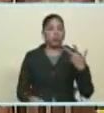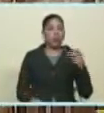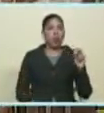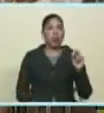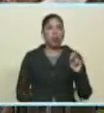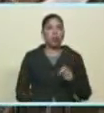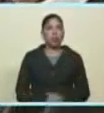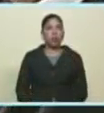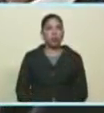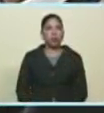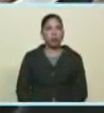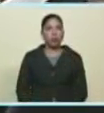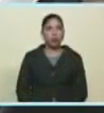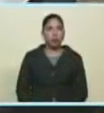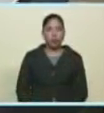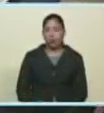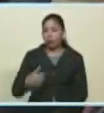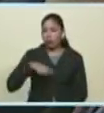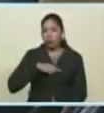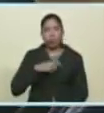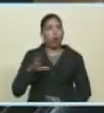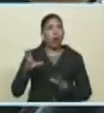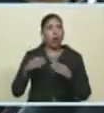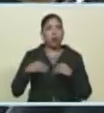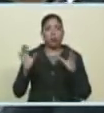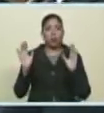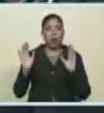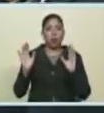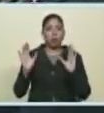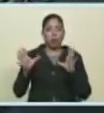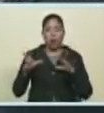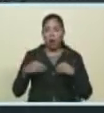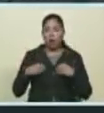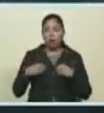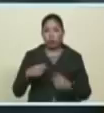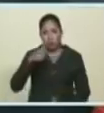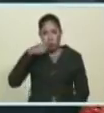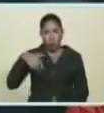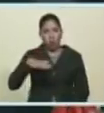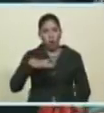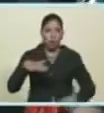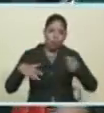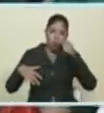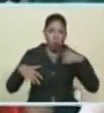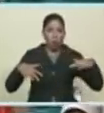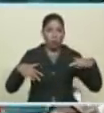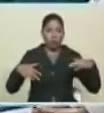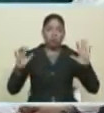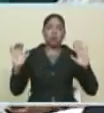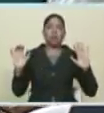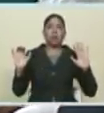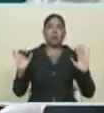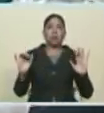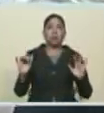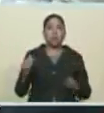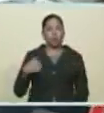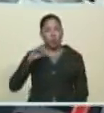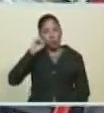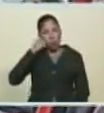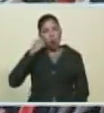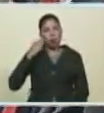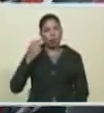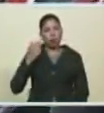pues. Nos lanzamos a las calles. Pueblo por pueblo, yo recuerdo, a mí me tocó